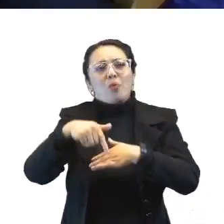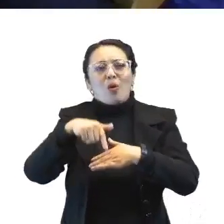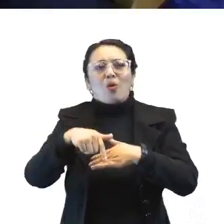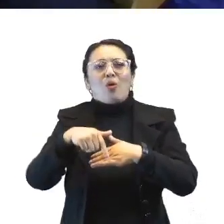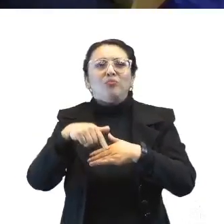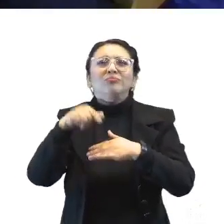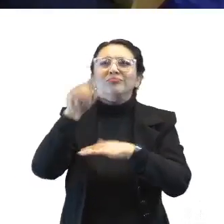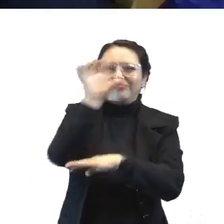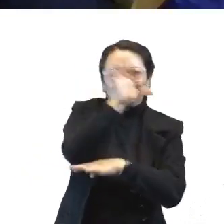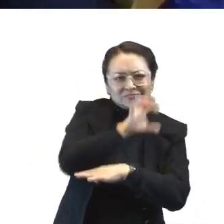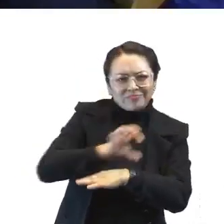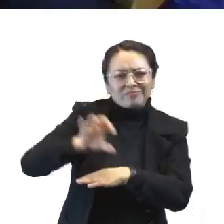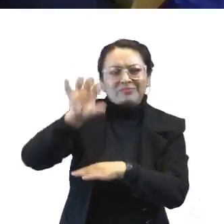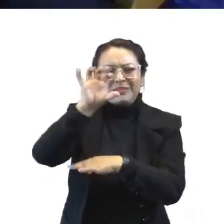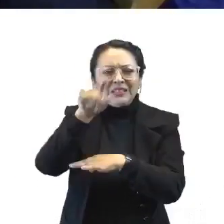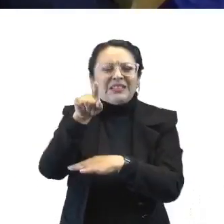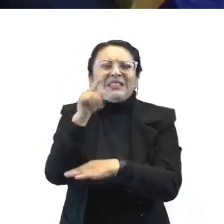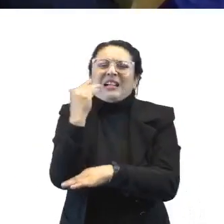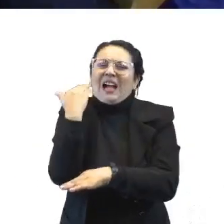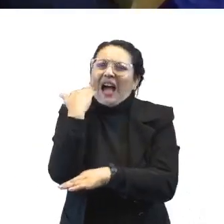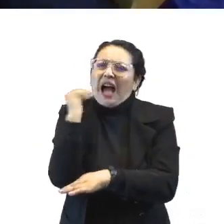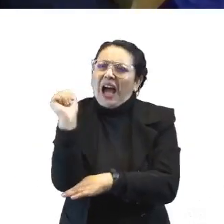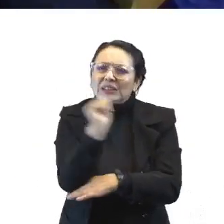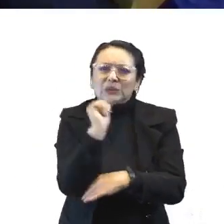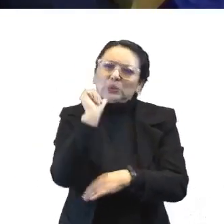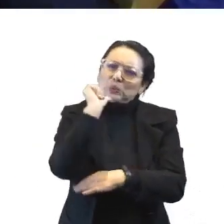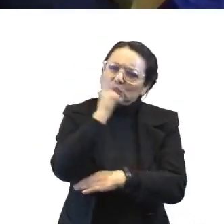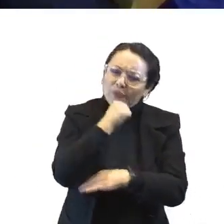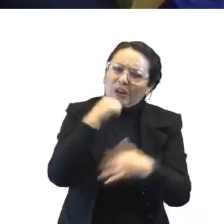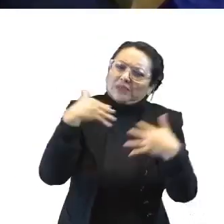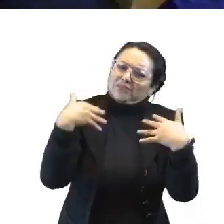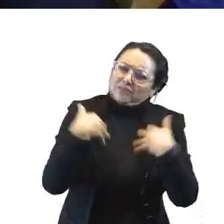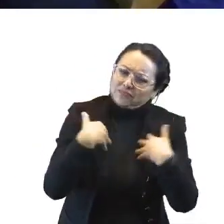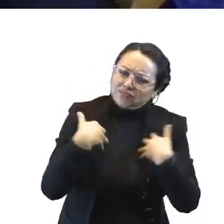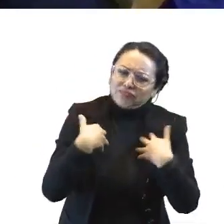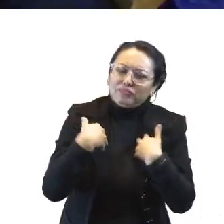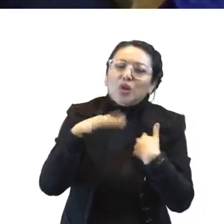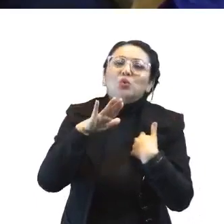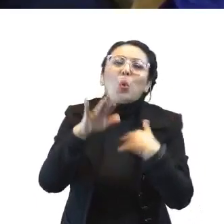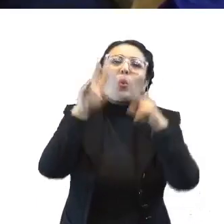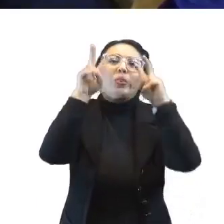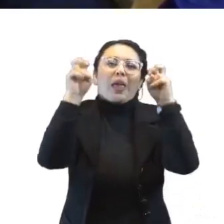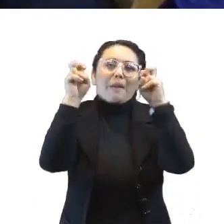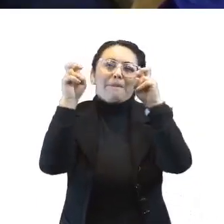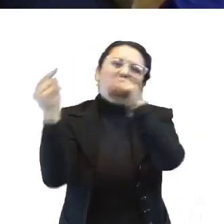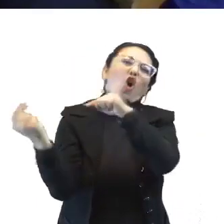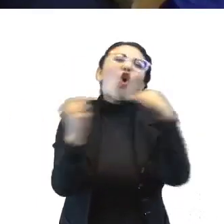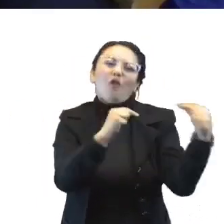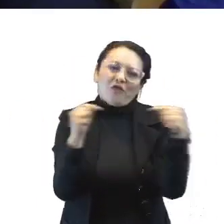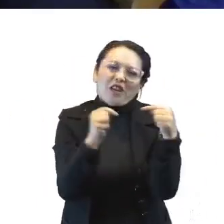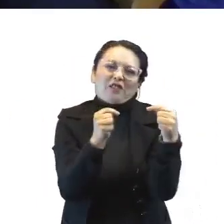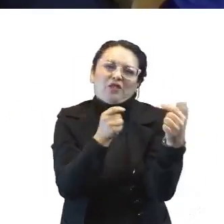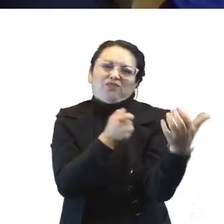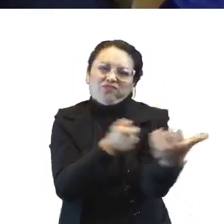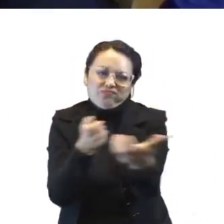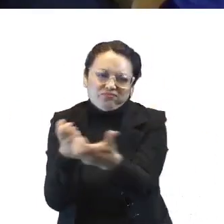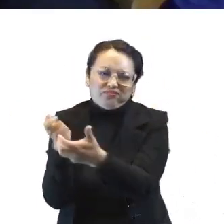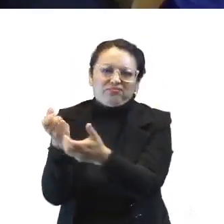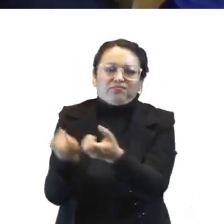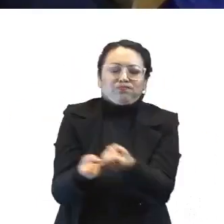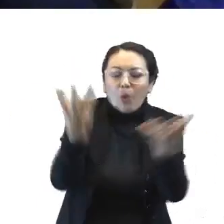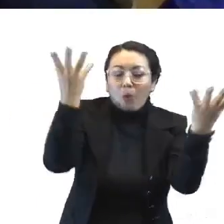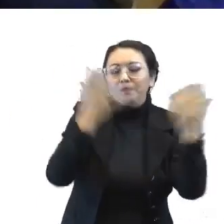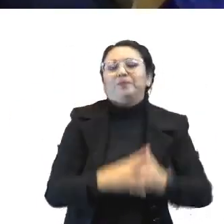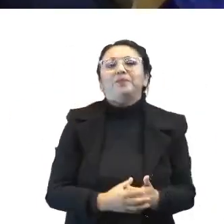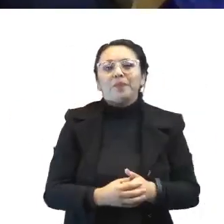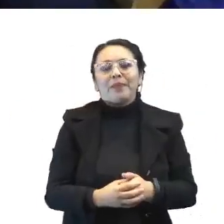distintas naciones viven las mujeres en el mundo en el marco del conflicto armado. En ese sentido,